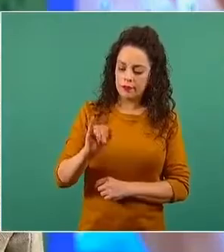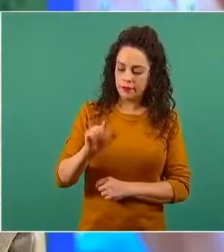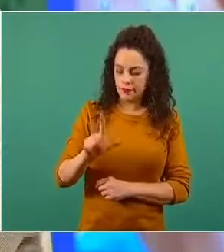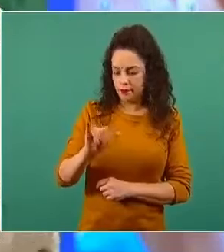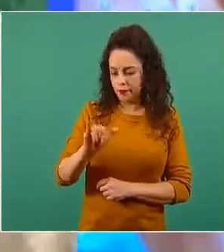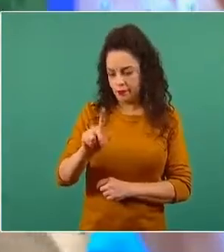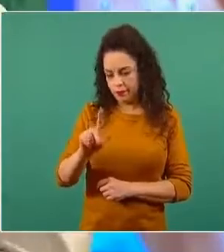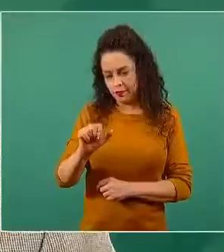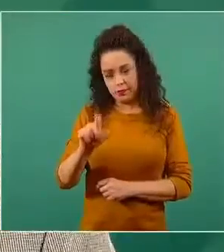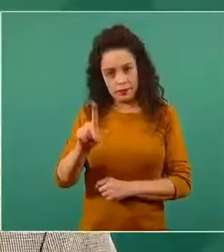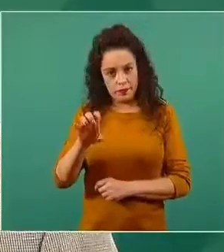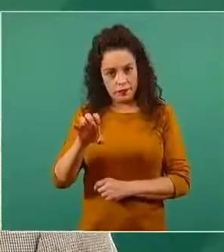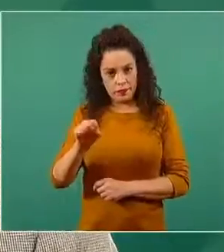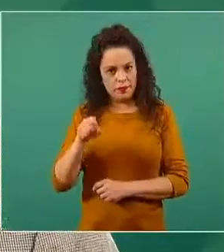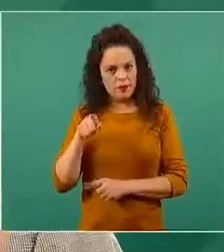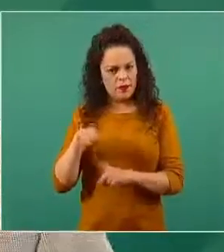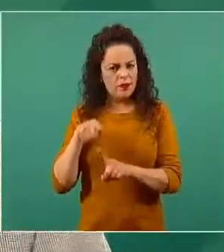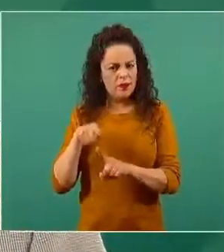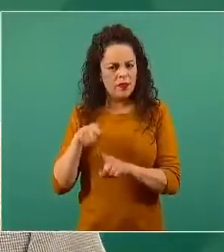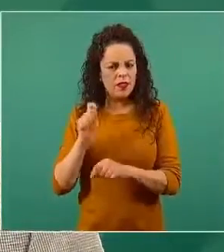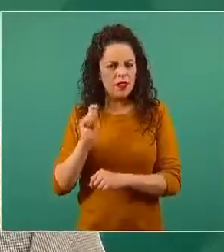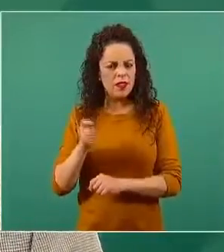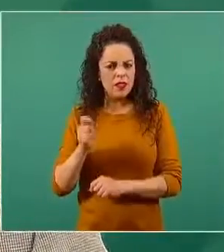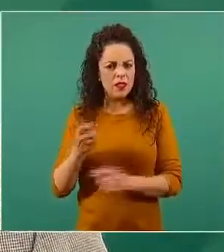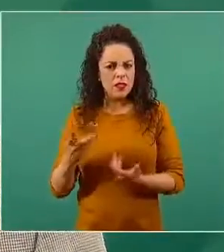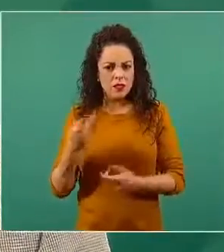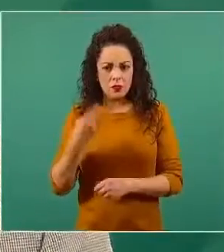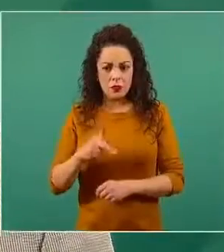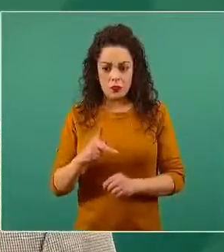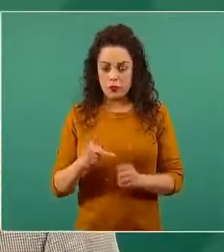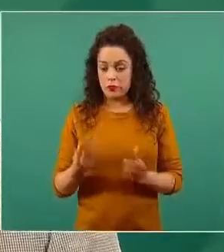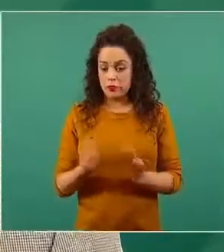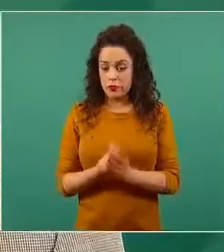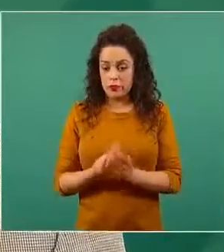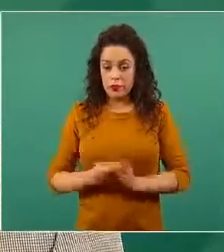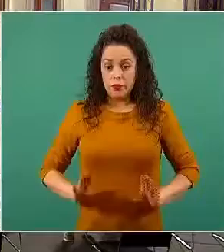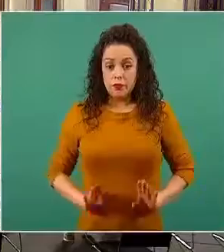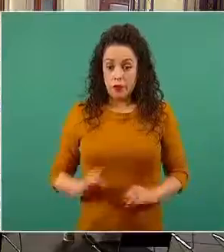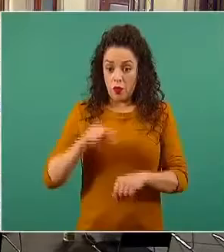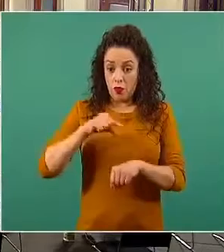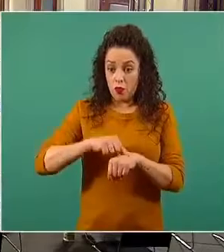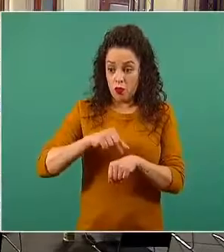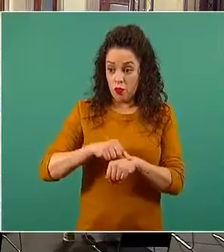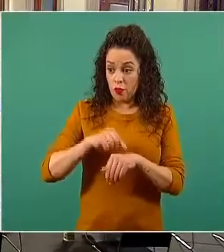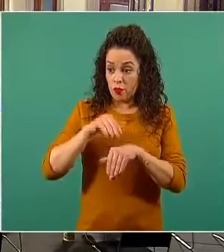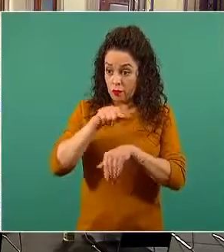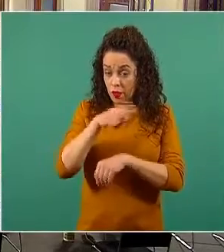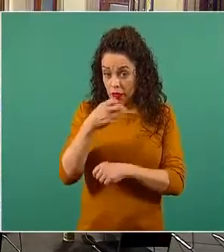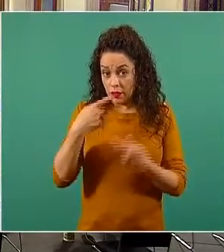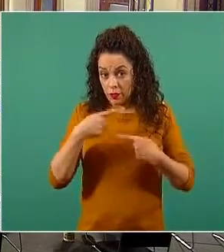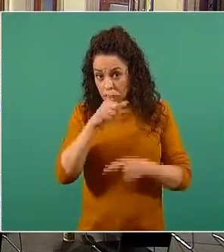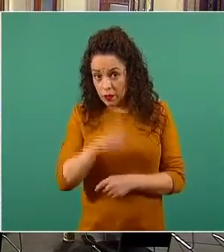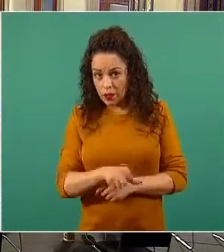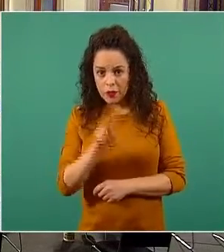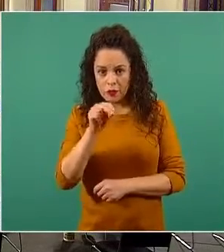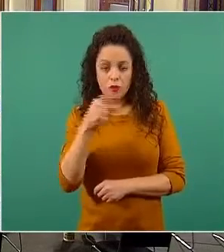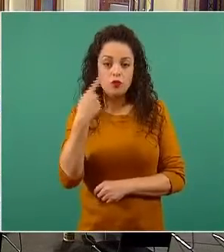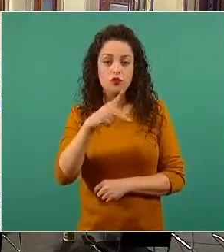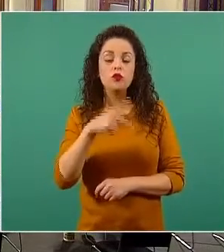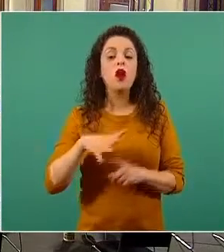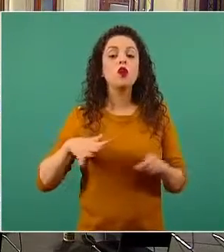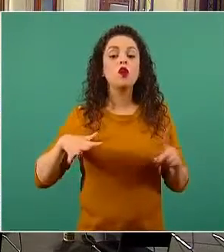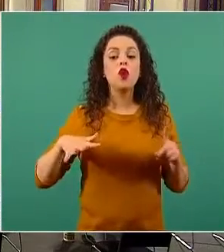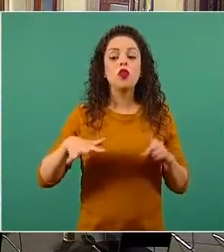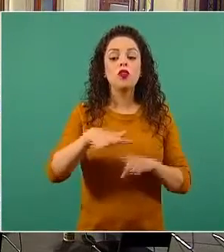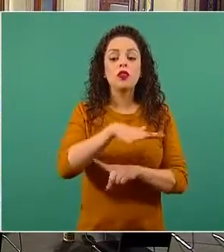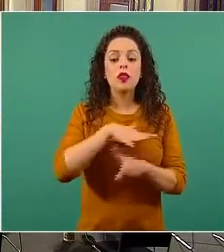no necesariamente es una condición biológica o médica de la persona, sino el contexto en el que vive.